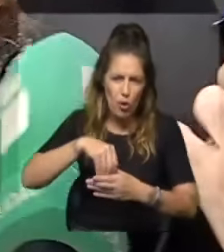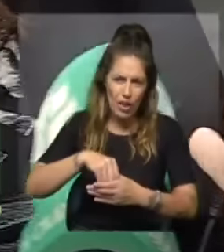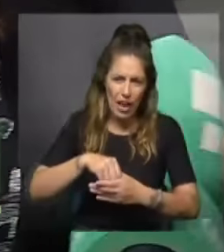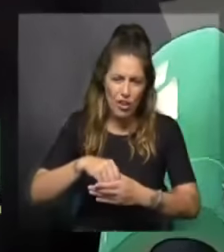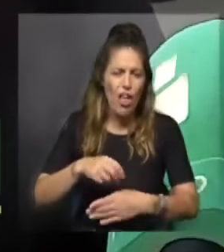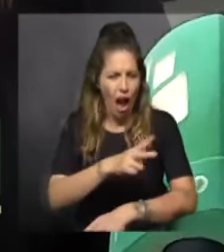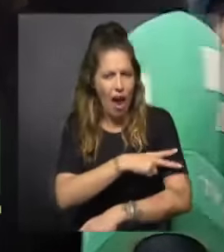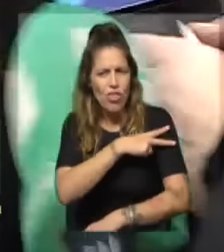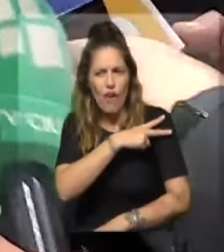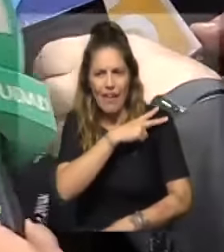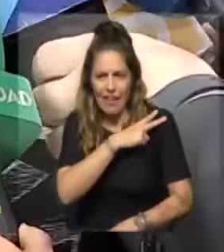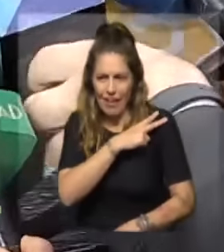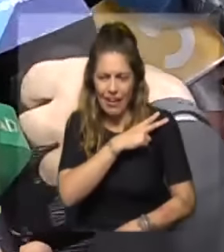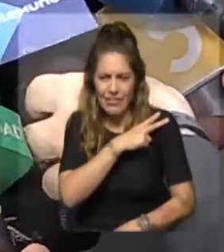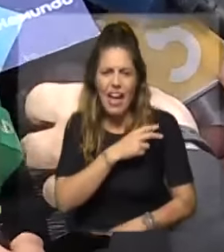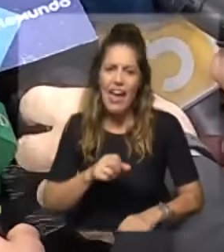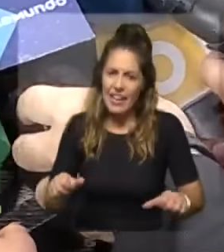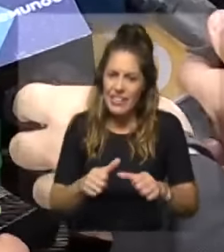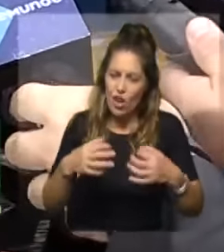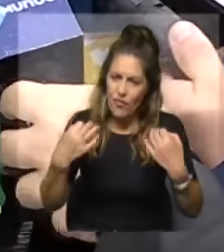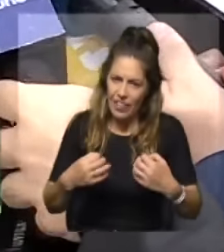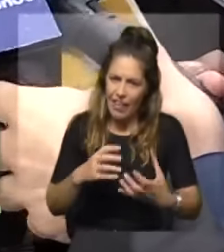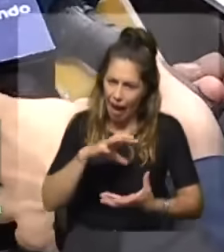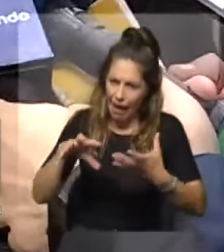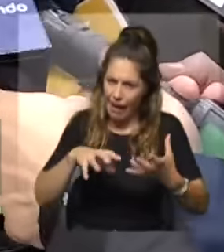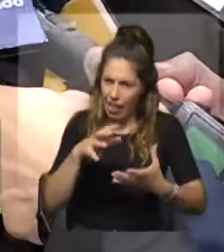altos jerarcas y generaron verdaderos